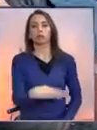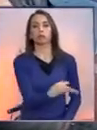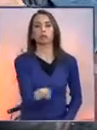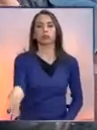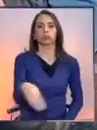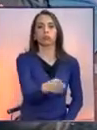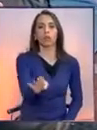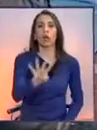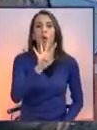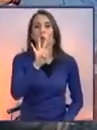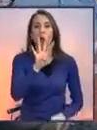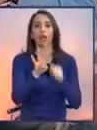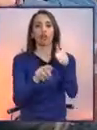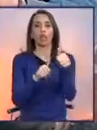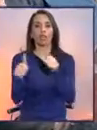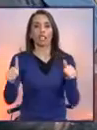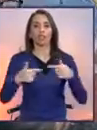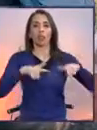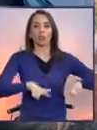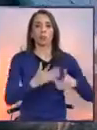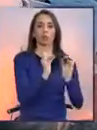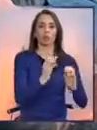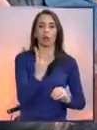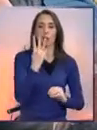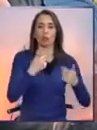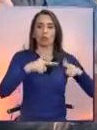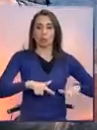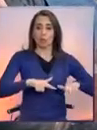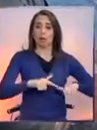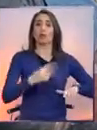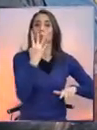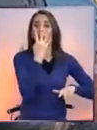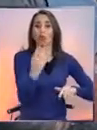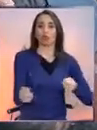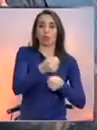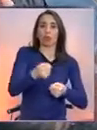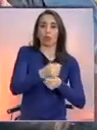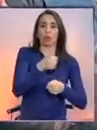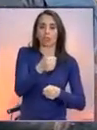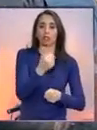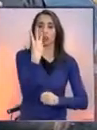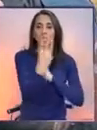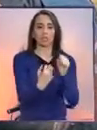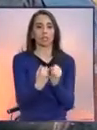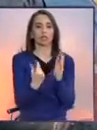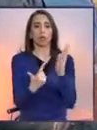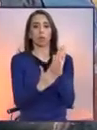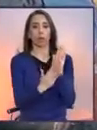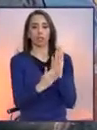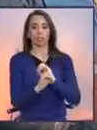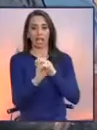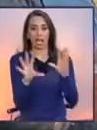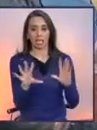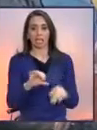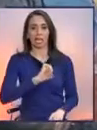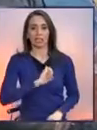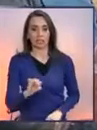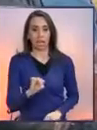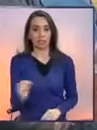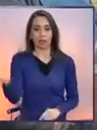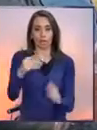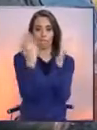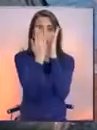habido 4 directores de educación, 4 directores de educación en tan solo 3 años. Yo creo que tenemos que tener una política clara, que es acá en Santiago se viene a